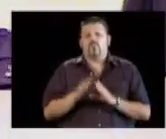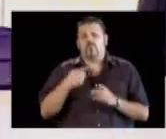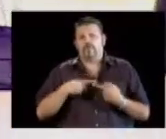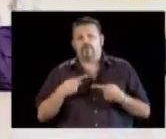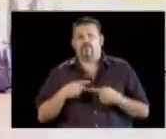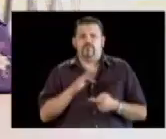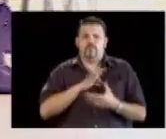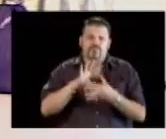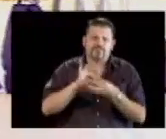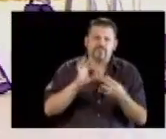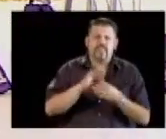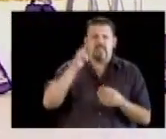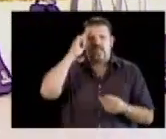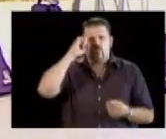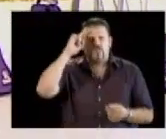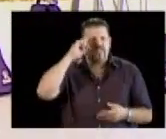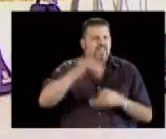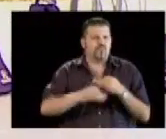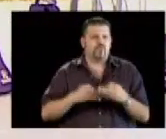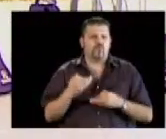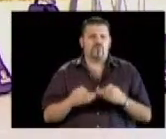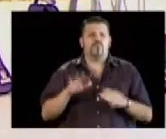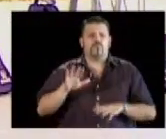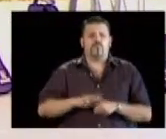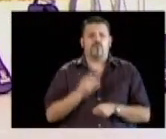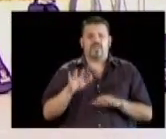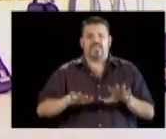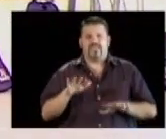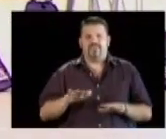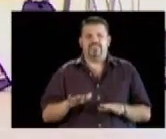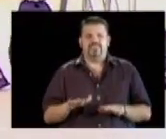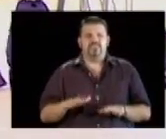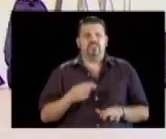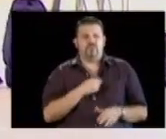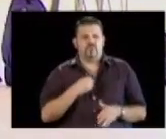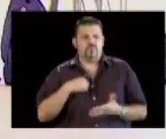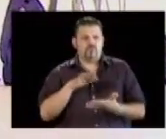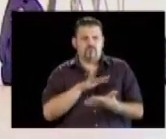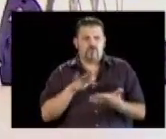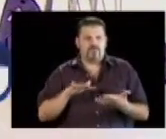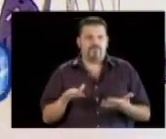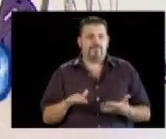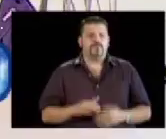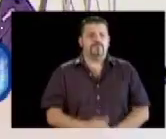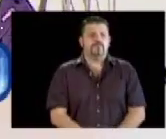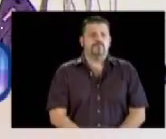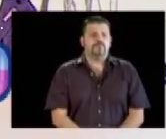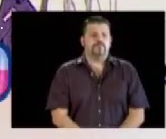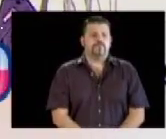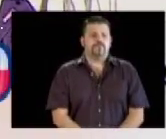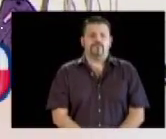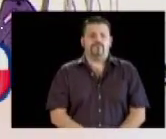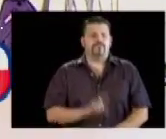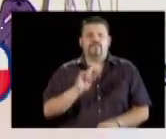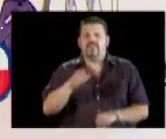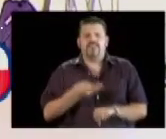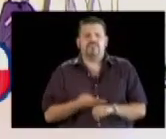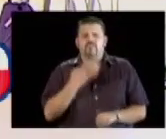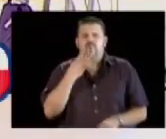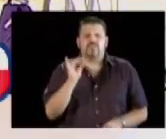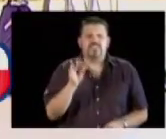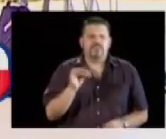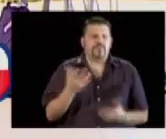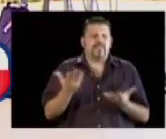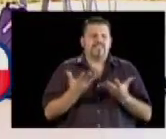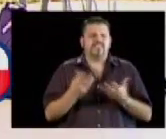ayudar nada más cuando reclaman, porque es cuando lo leen. Pero no importa. Es muy simple hacer esto y ahorita se los voy a explicar.